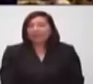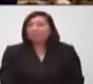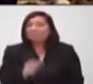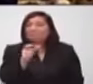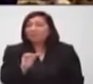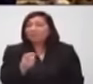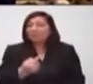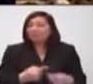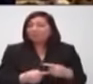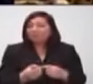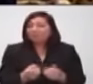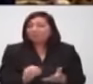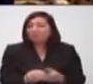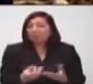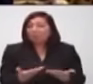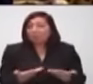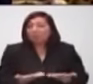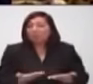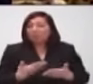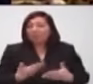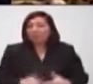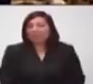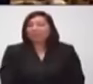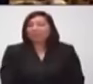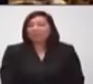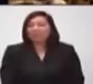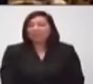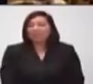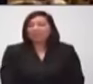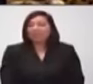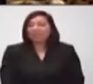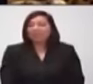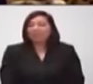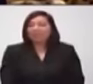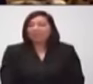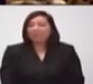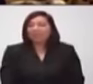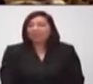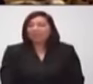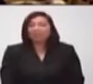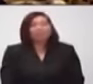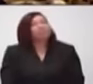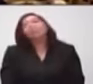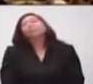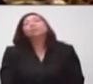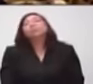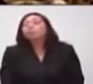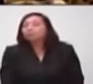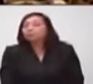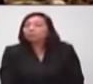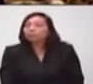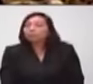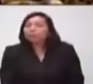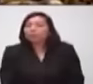funcionarios que han venido, de manera tal que nos podamos entrar específicamente en la respuesta a cada una de las preguntas.